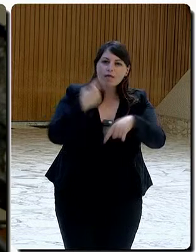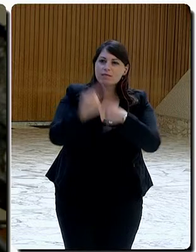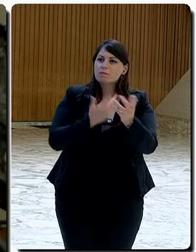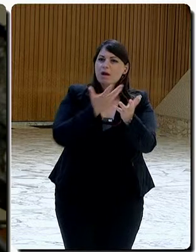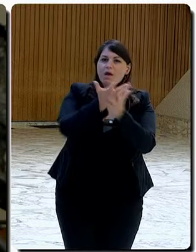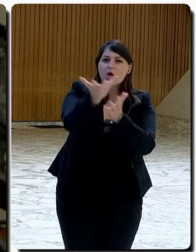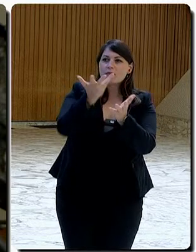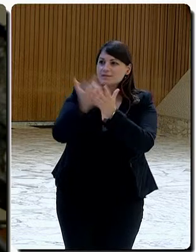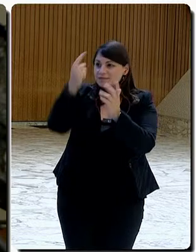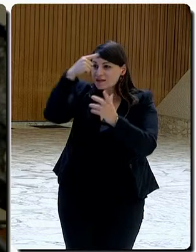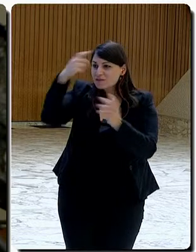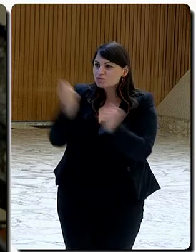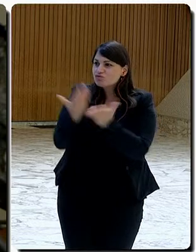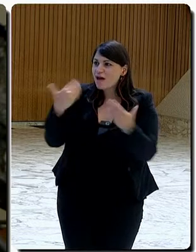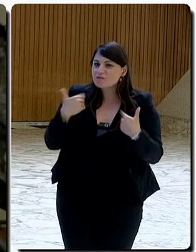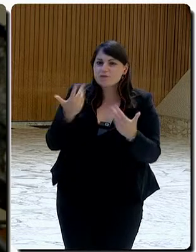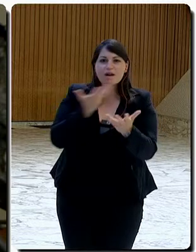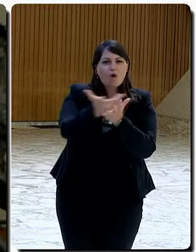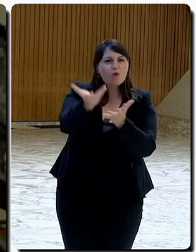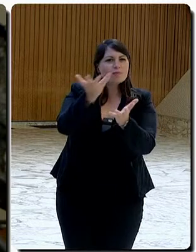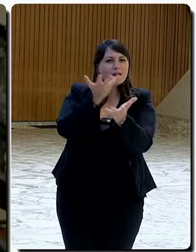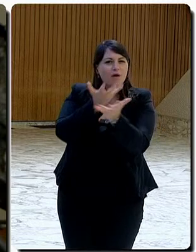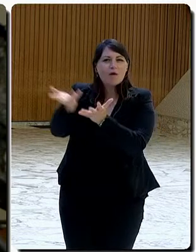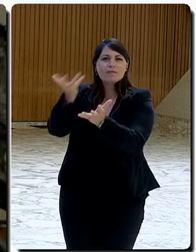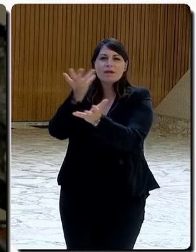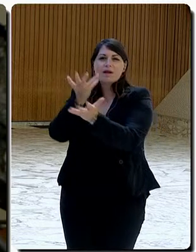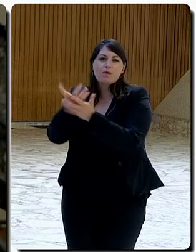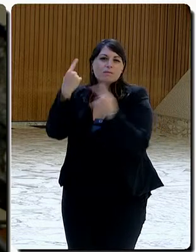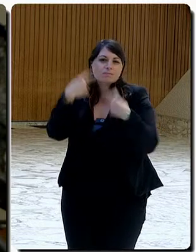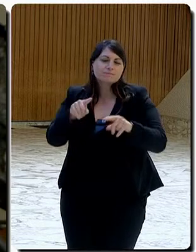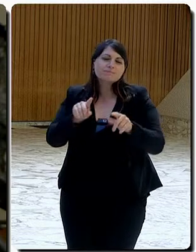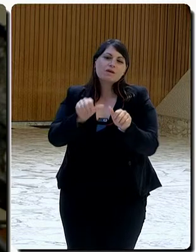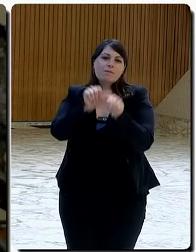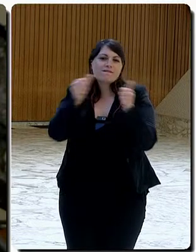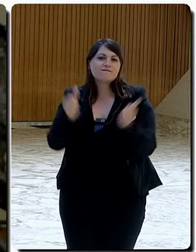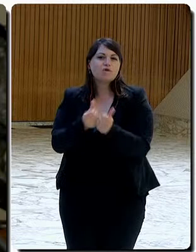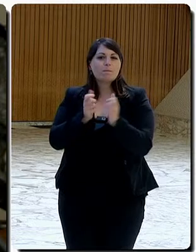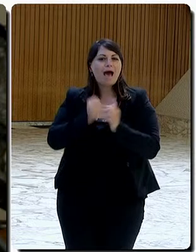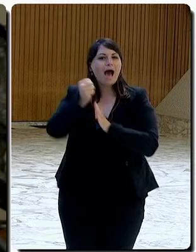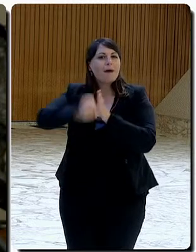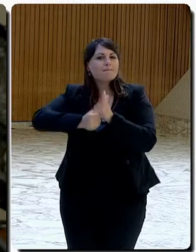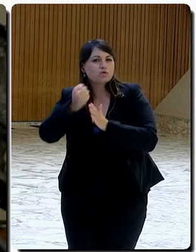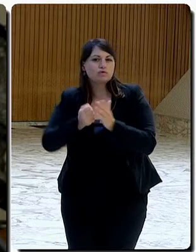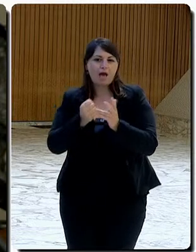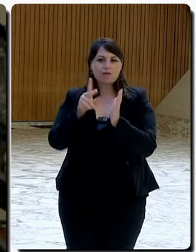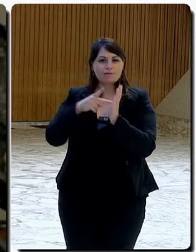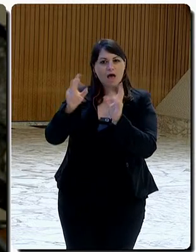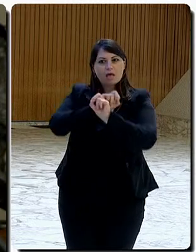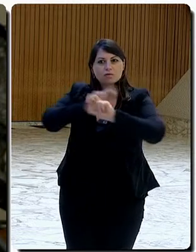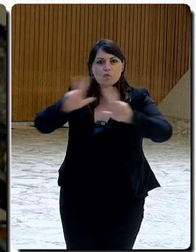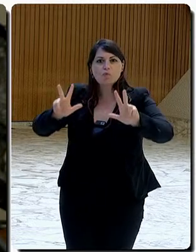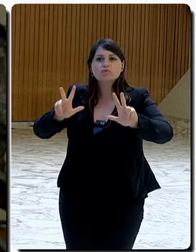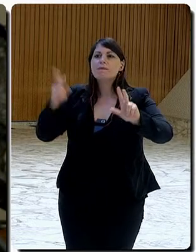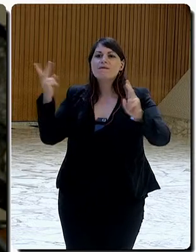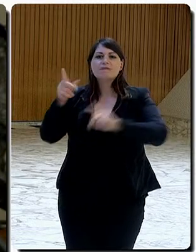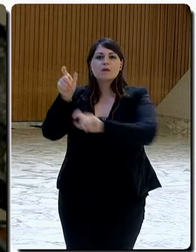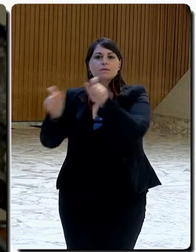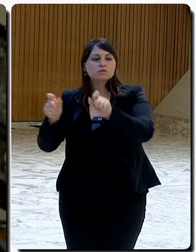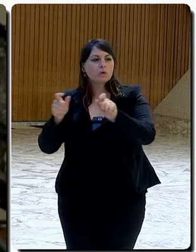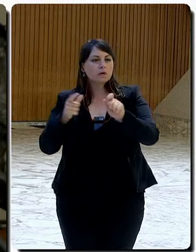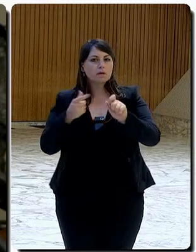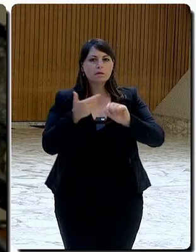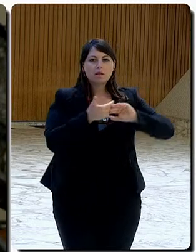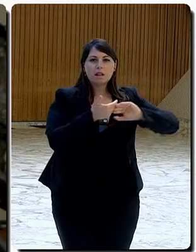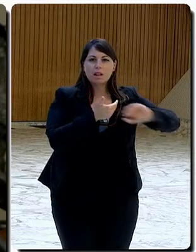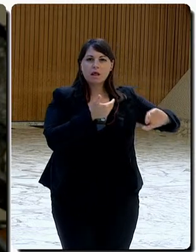apostolado iba derribando todo en su entorno. Se estaba quedando solo, pero no podía parar.